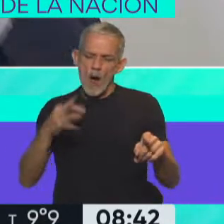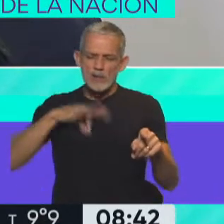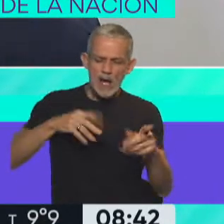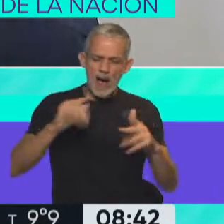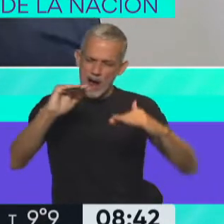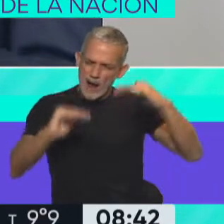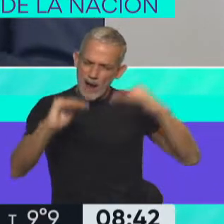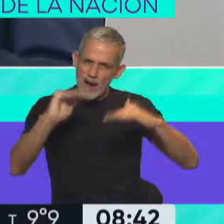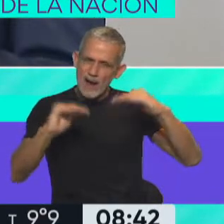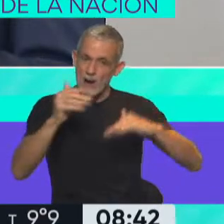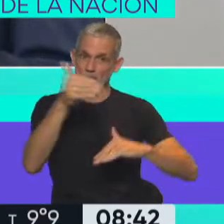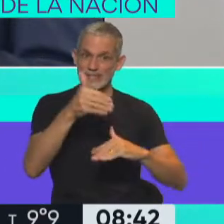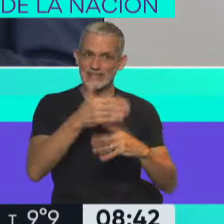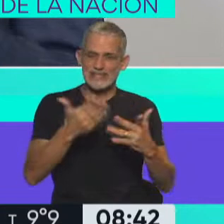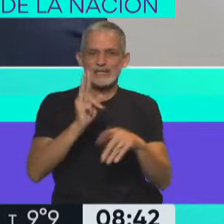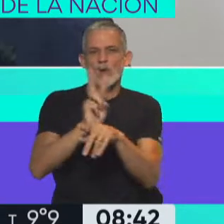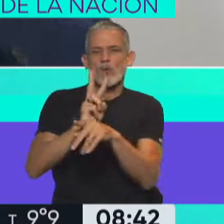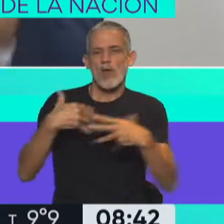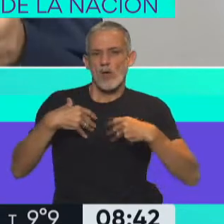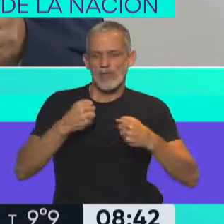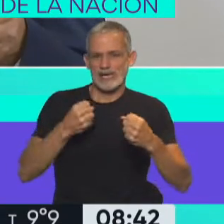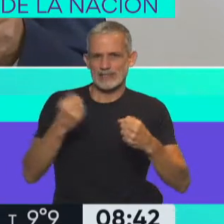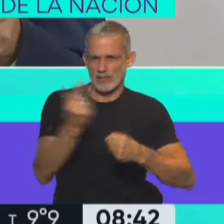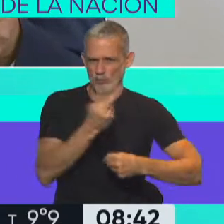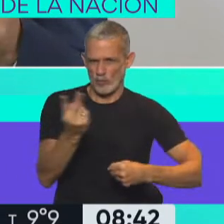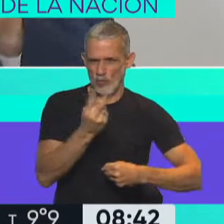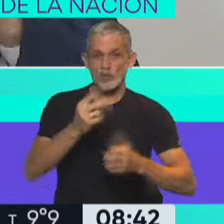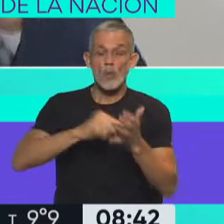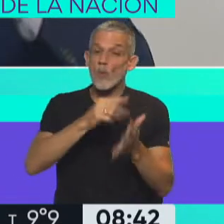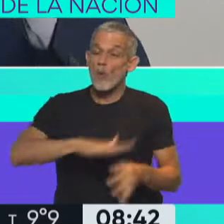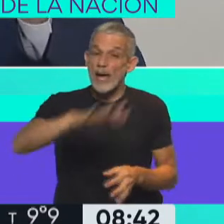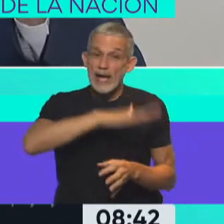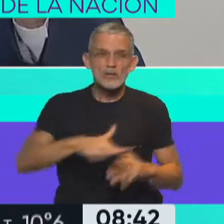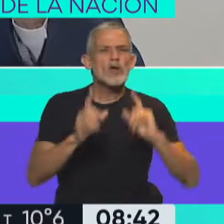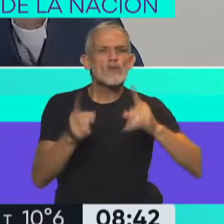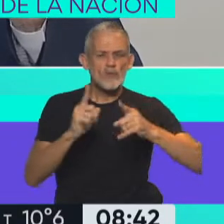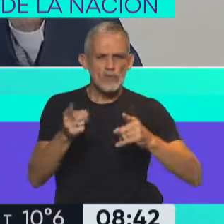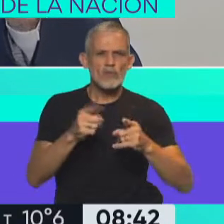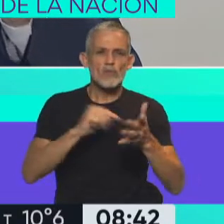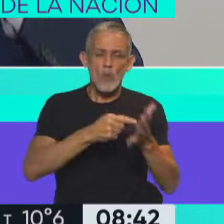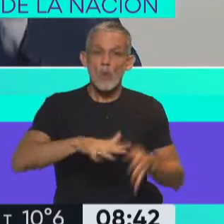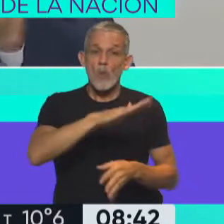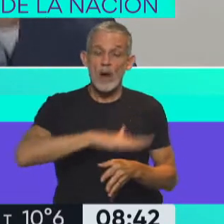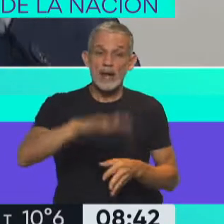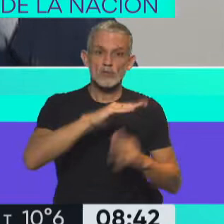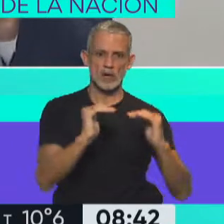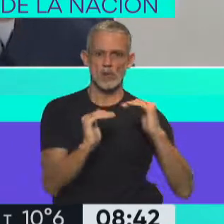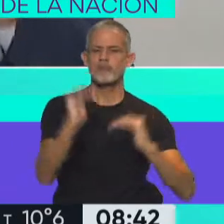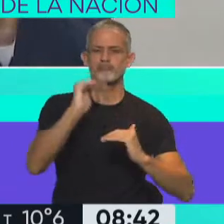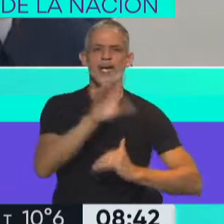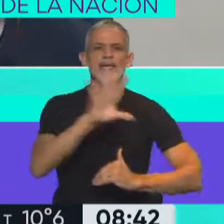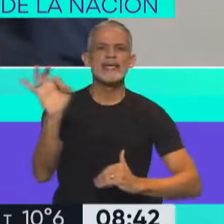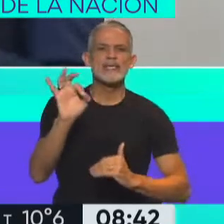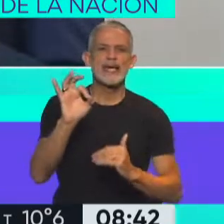presencialidad, como también el cuidado de la salud, la Ciudad de Buenos Aires sigue teniendo una tasa de incidencia que supera los